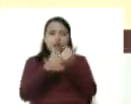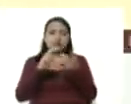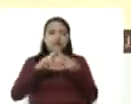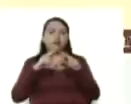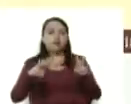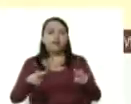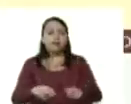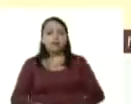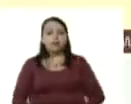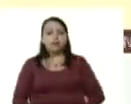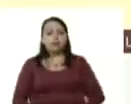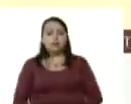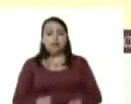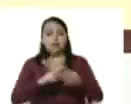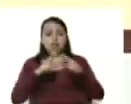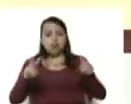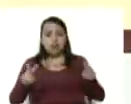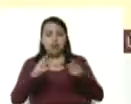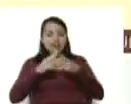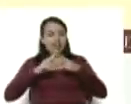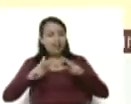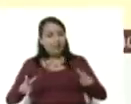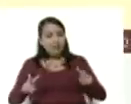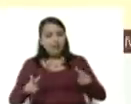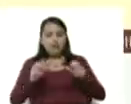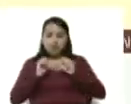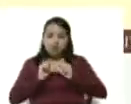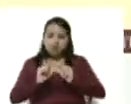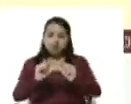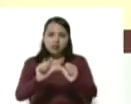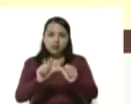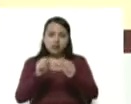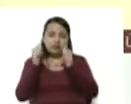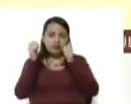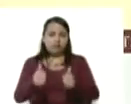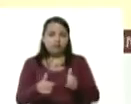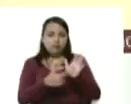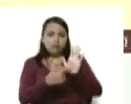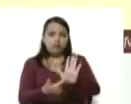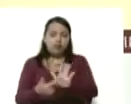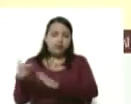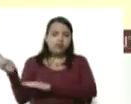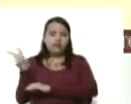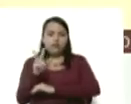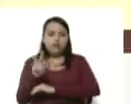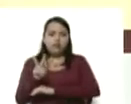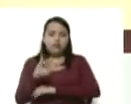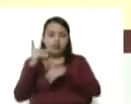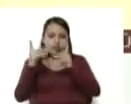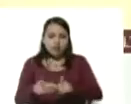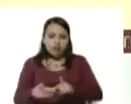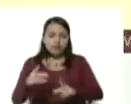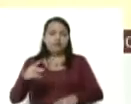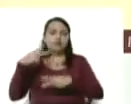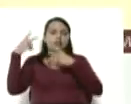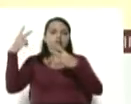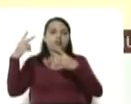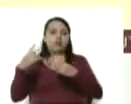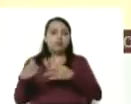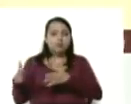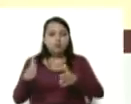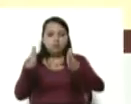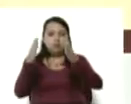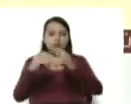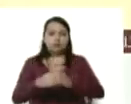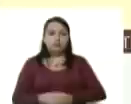paz. La paz y la paz se seguirá imponiendo y Venezuela seguirá victoriosa por el rumbo